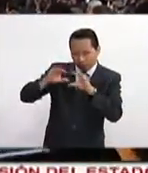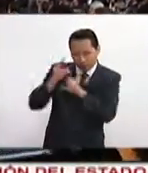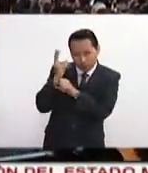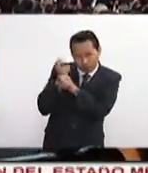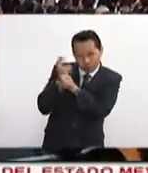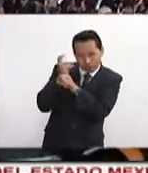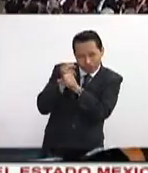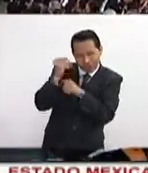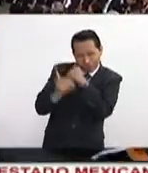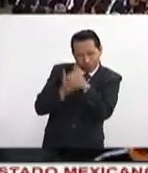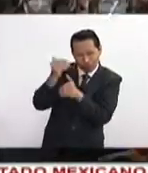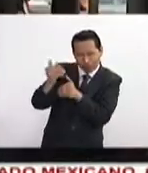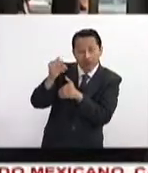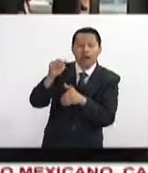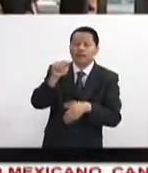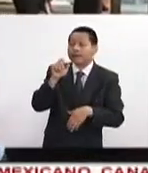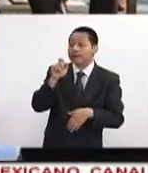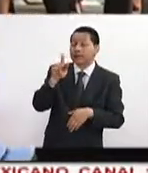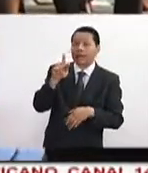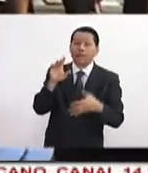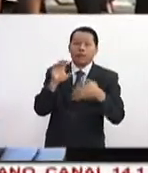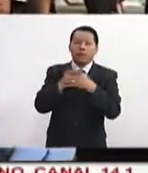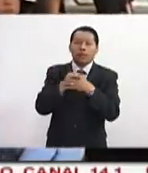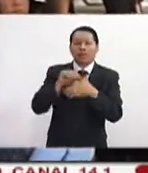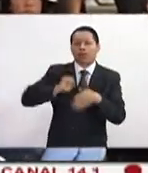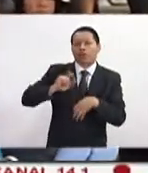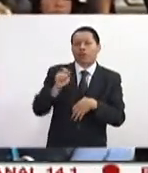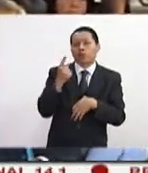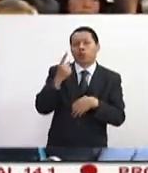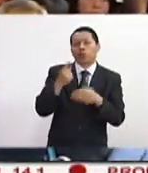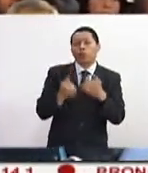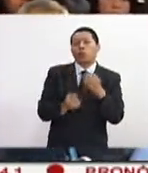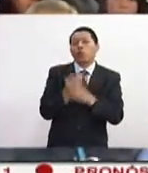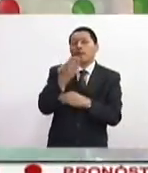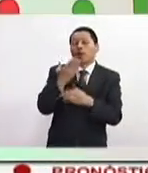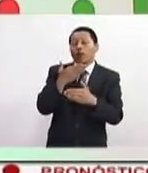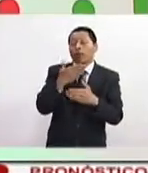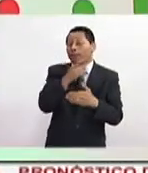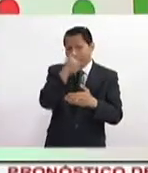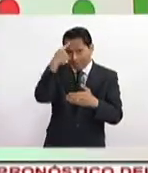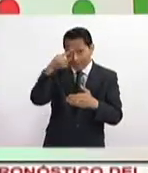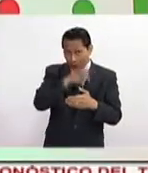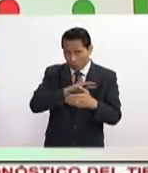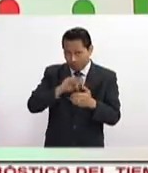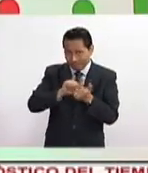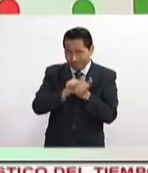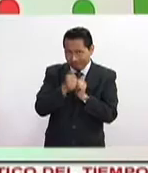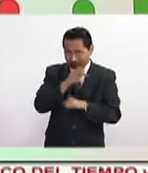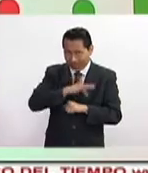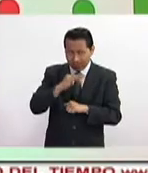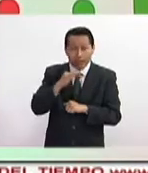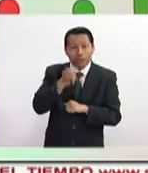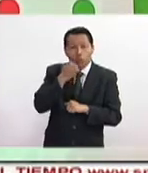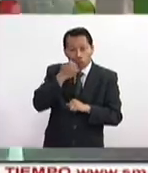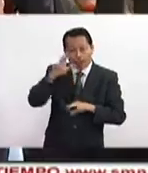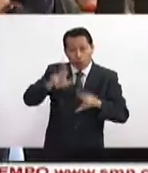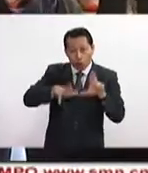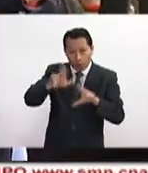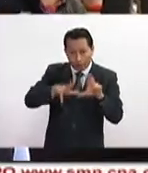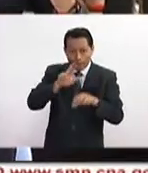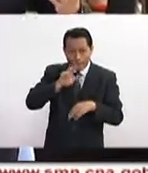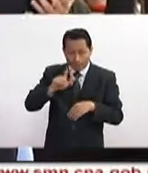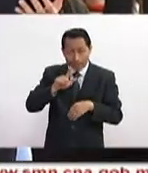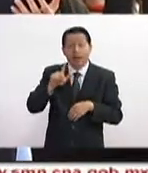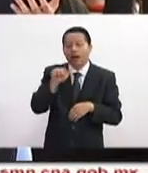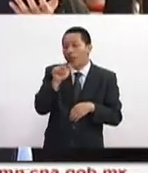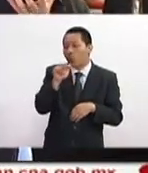XXI, la Secretaría de Educación Pública presentó la estrategia para el fortalecimiento y transformación de las escuelas normales. Aurelio